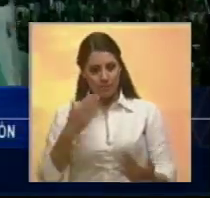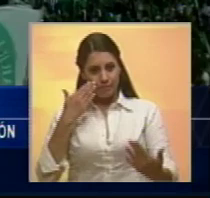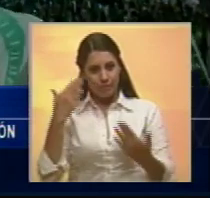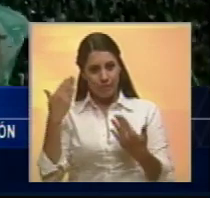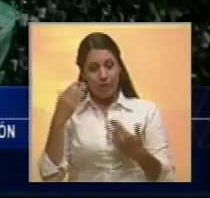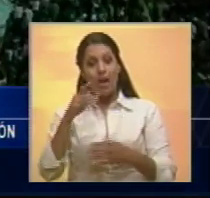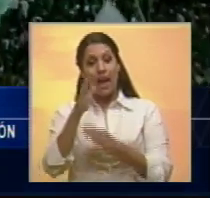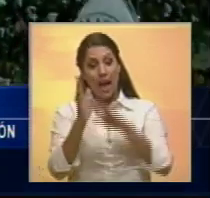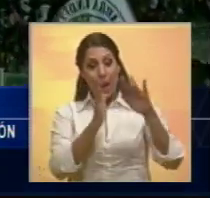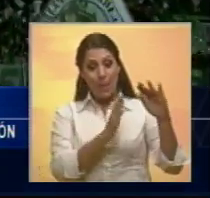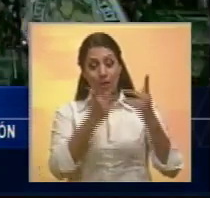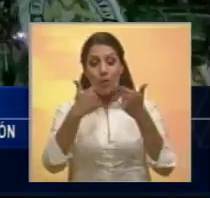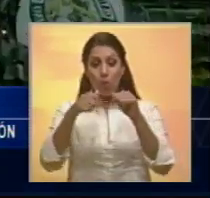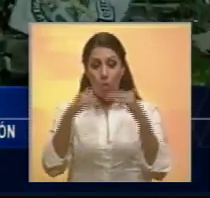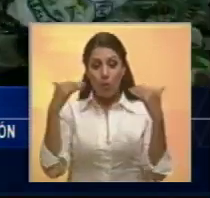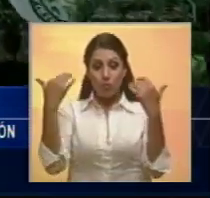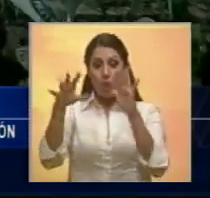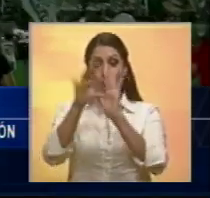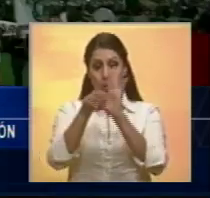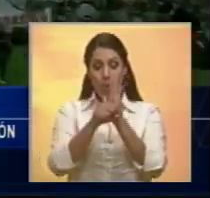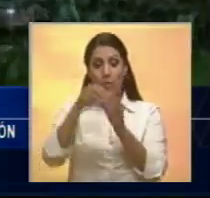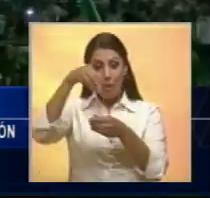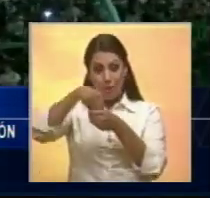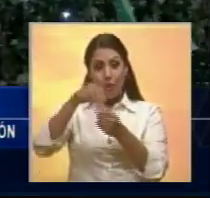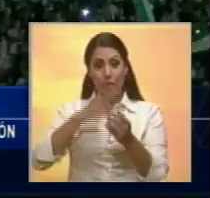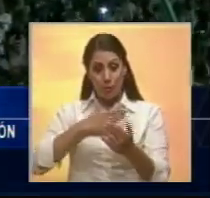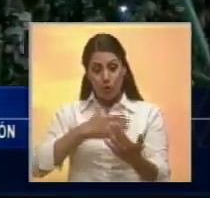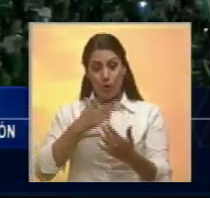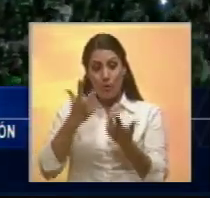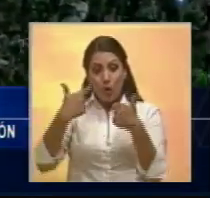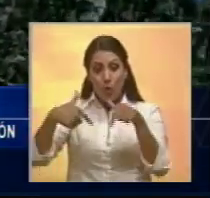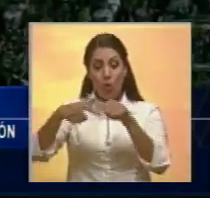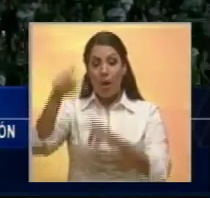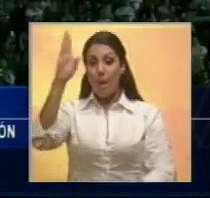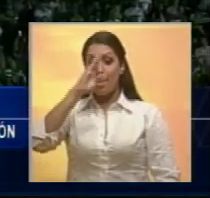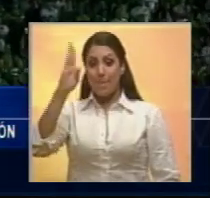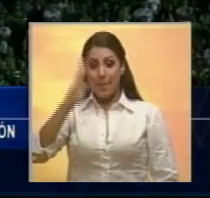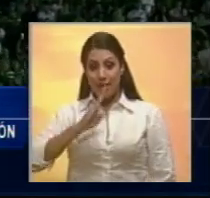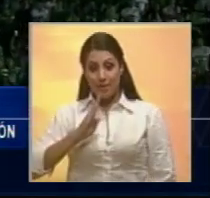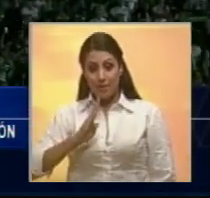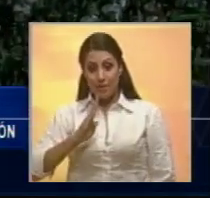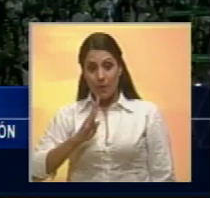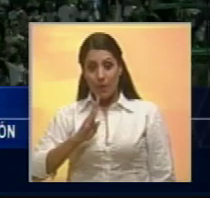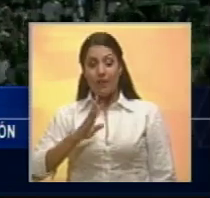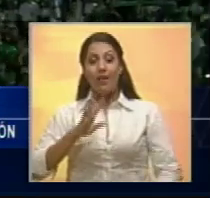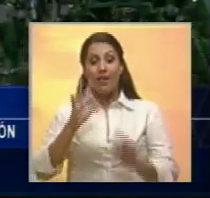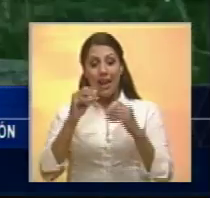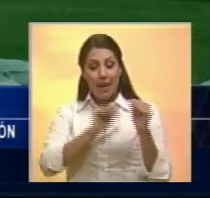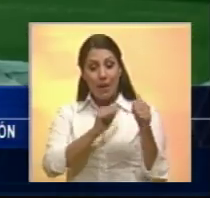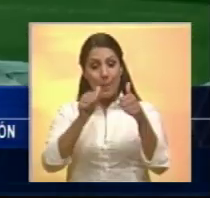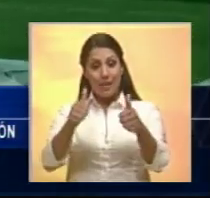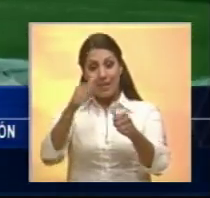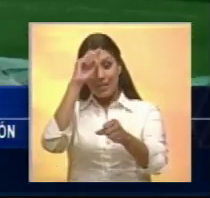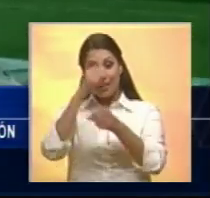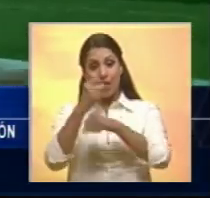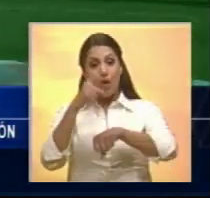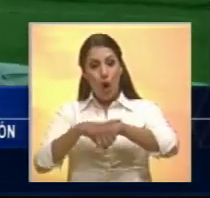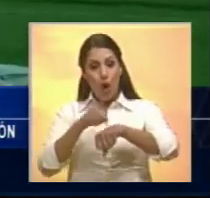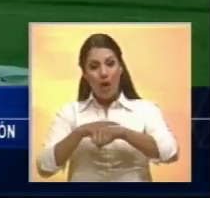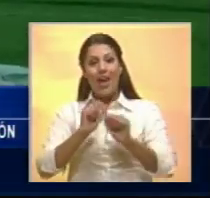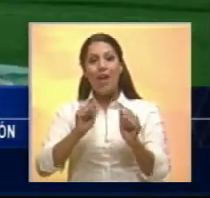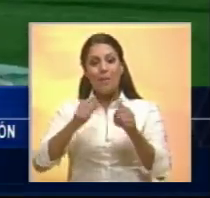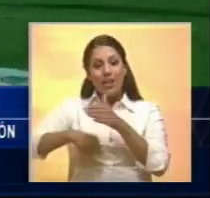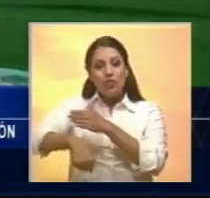Por su parte, en el estadio del club, en Arena Conda de la localidad brasileña de Chapecó, el acto comenzó en el horario que debería ser